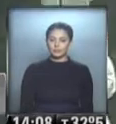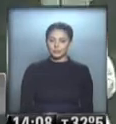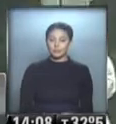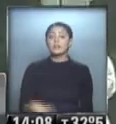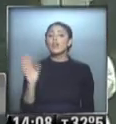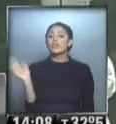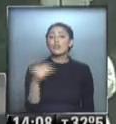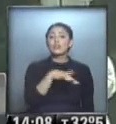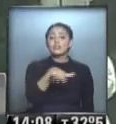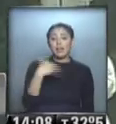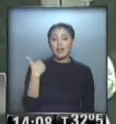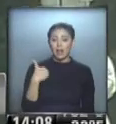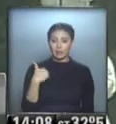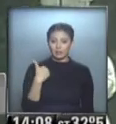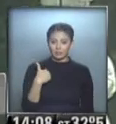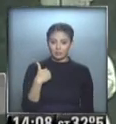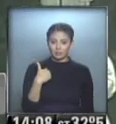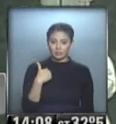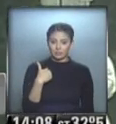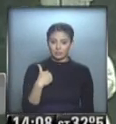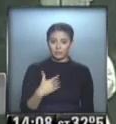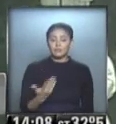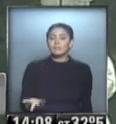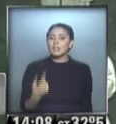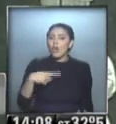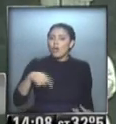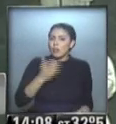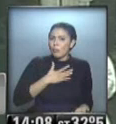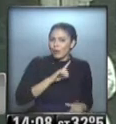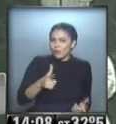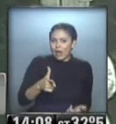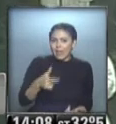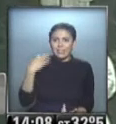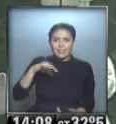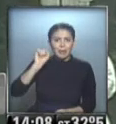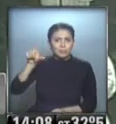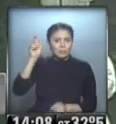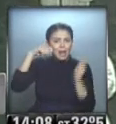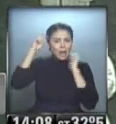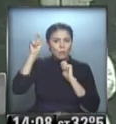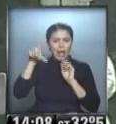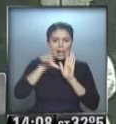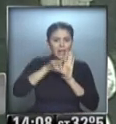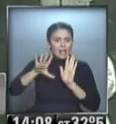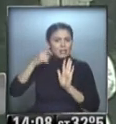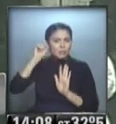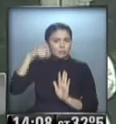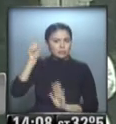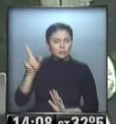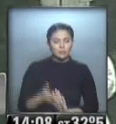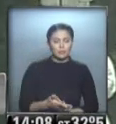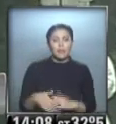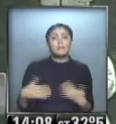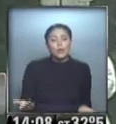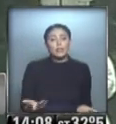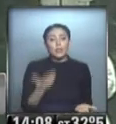a los argentinos hola, no nos interesa hola, quedarnos hola, con hola, nada que no nos pertenezca legalmente y legítimamente.